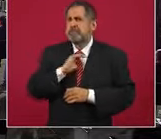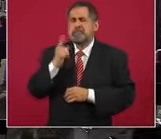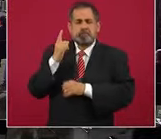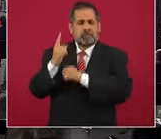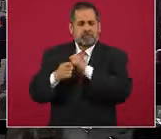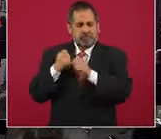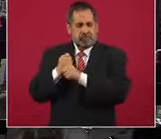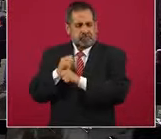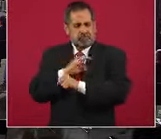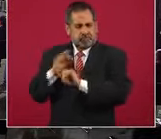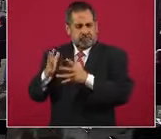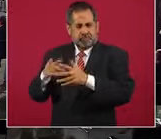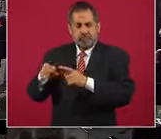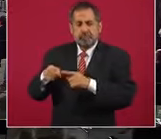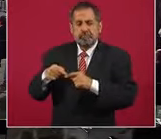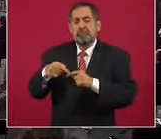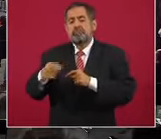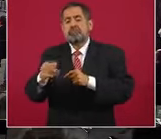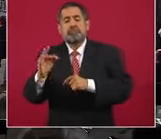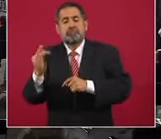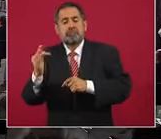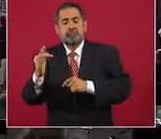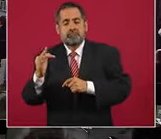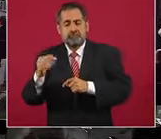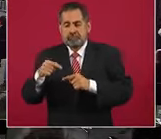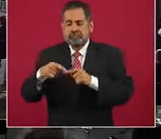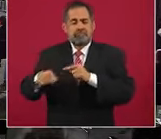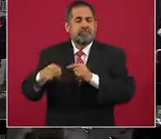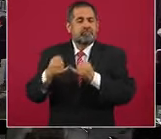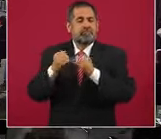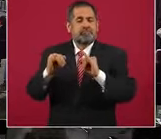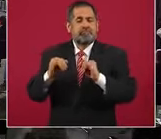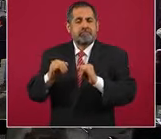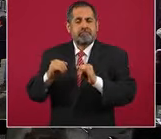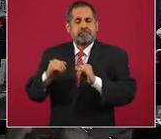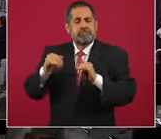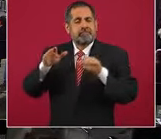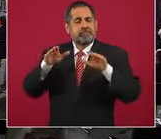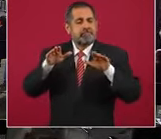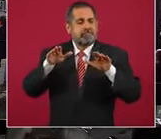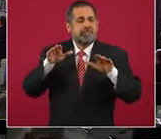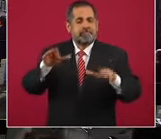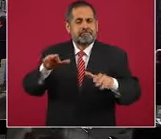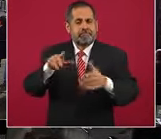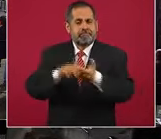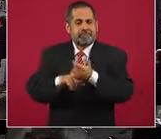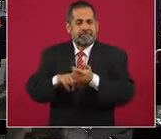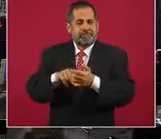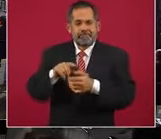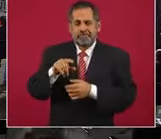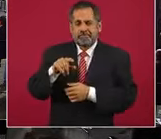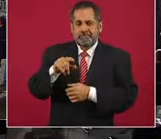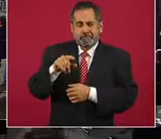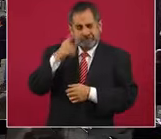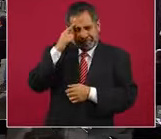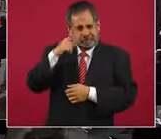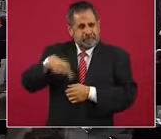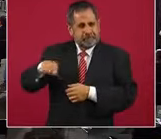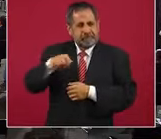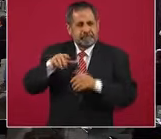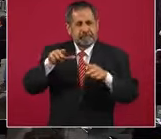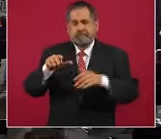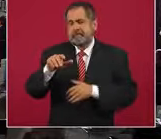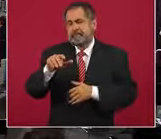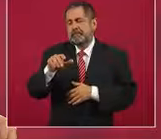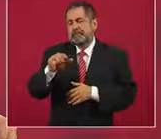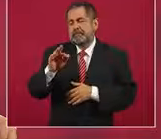año. Ya en febrero se va a inaugurar la base aérea en el aeropuerto